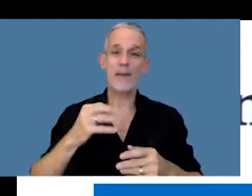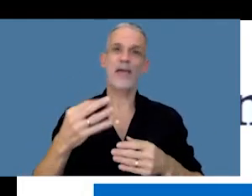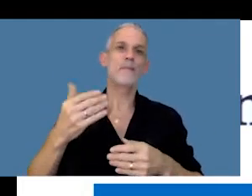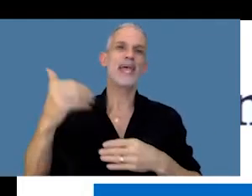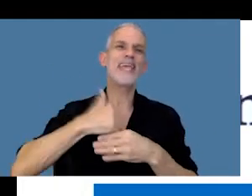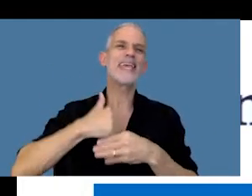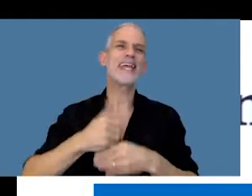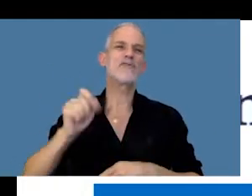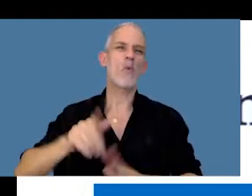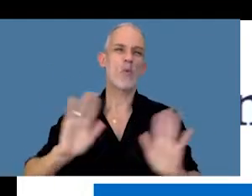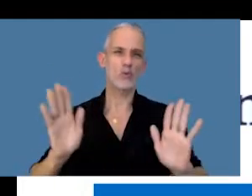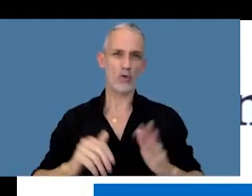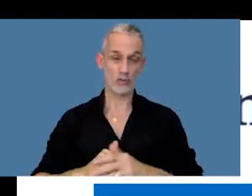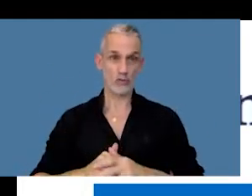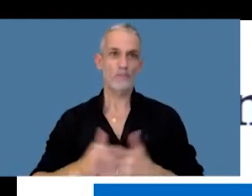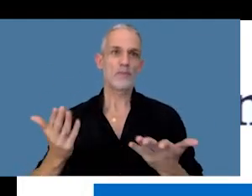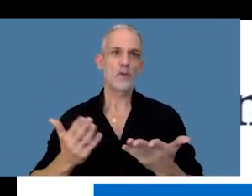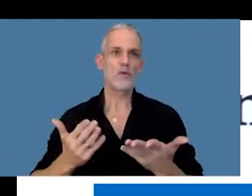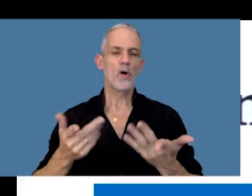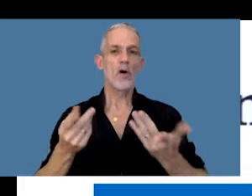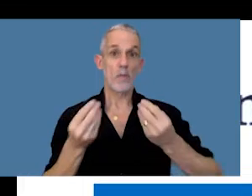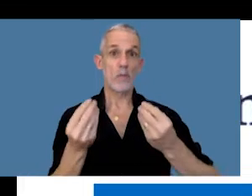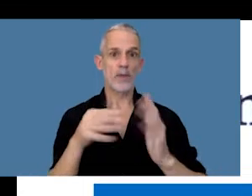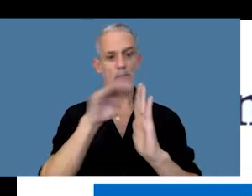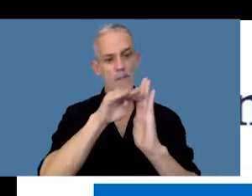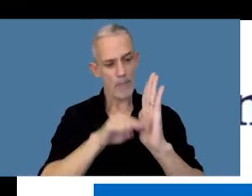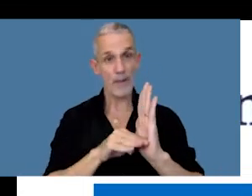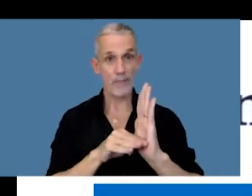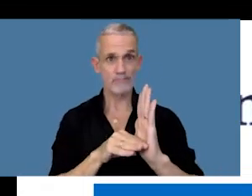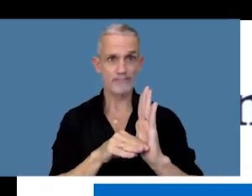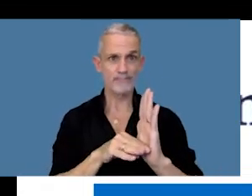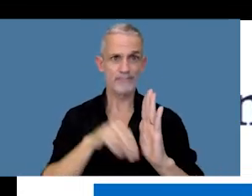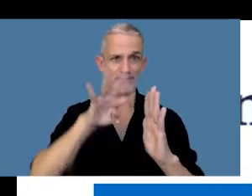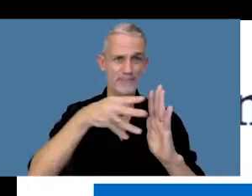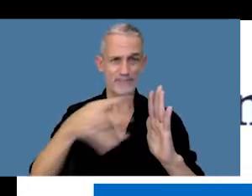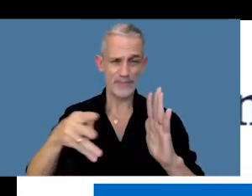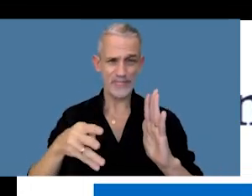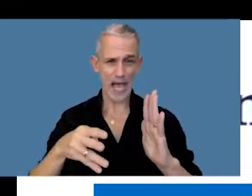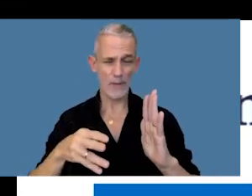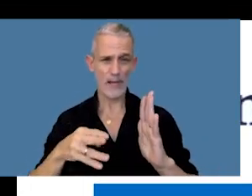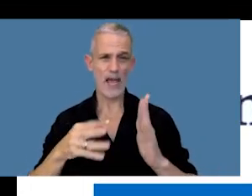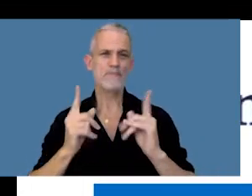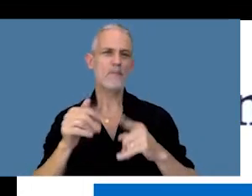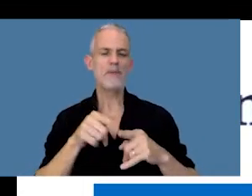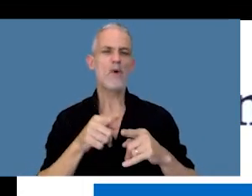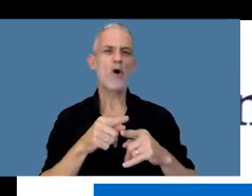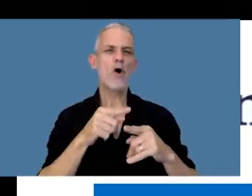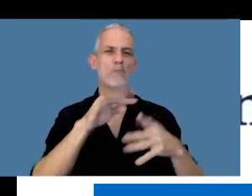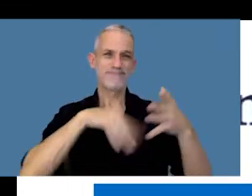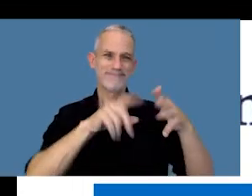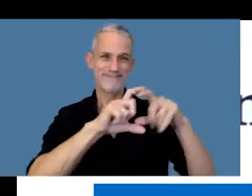¿verdad? Que bueno, esos parámetros que también están considerados en esa famosa